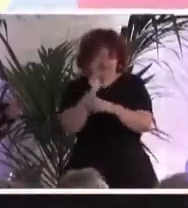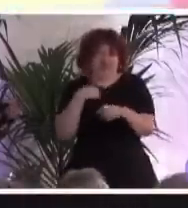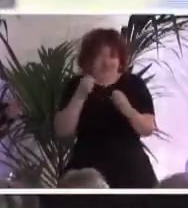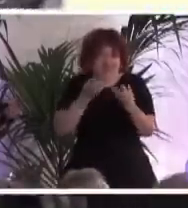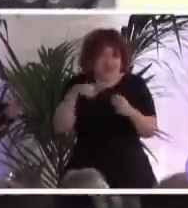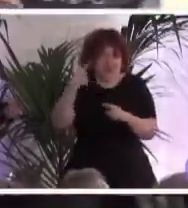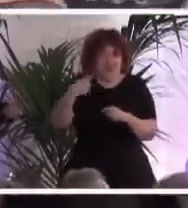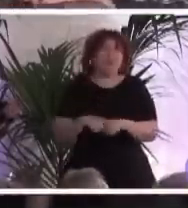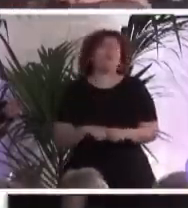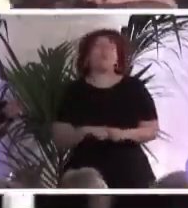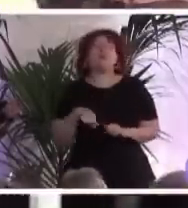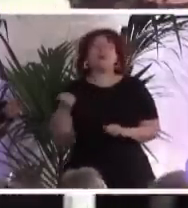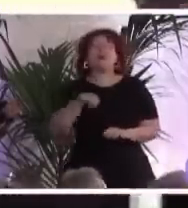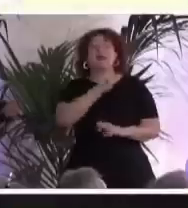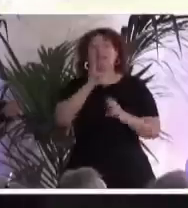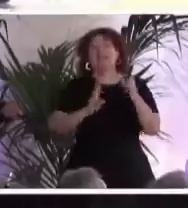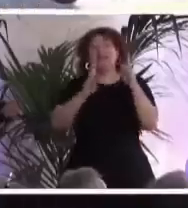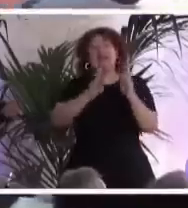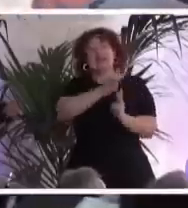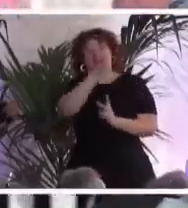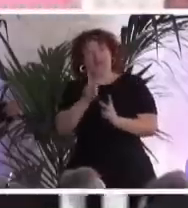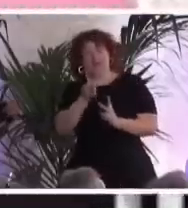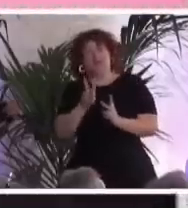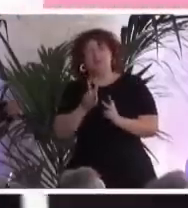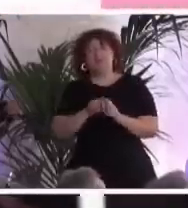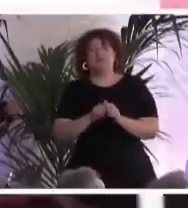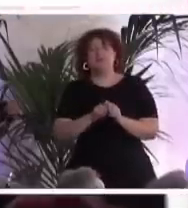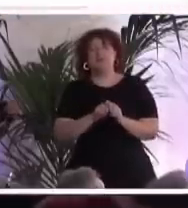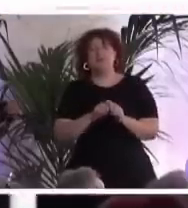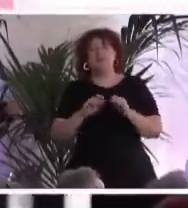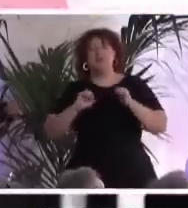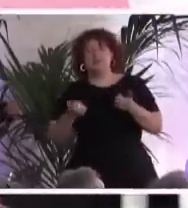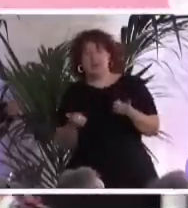la serie es cuando